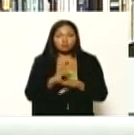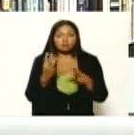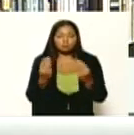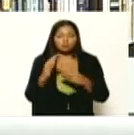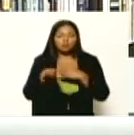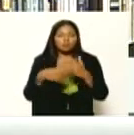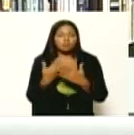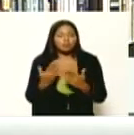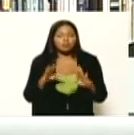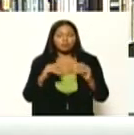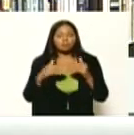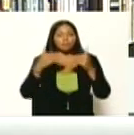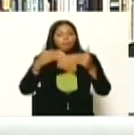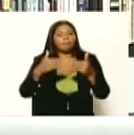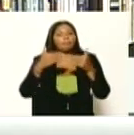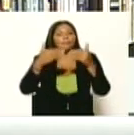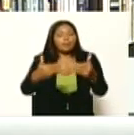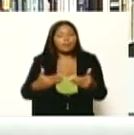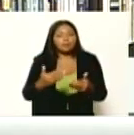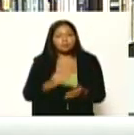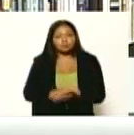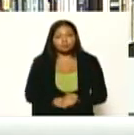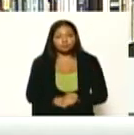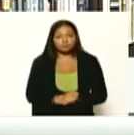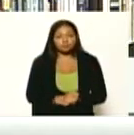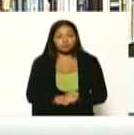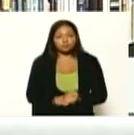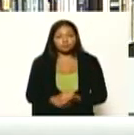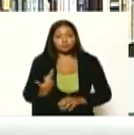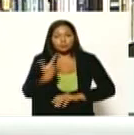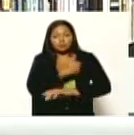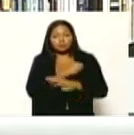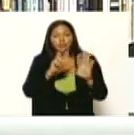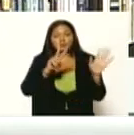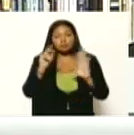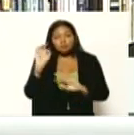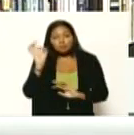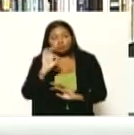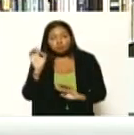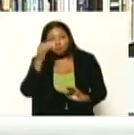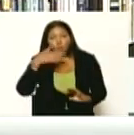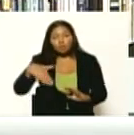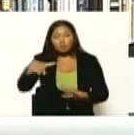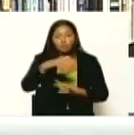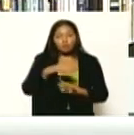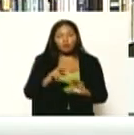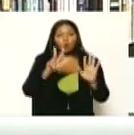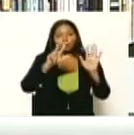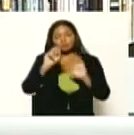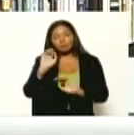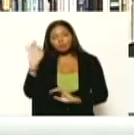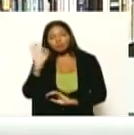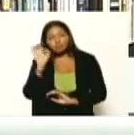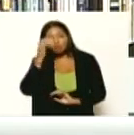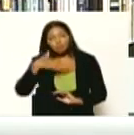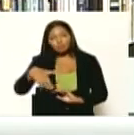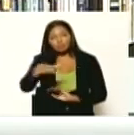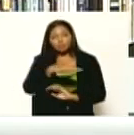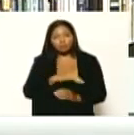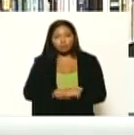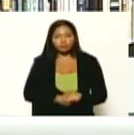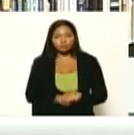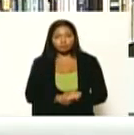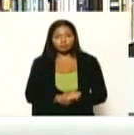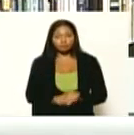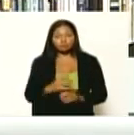que más adelante, habiendo vacunado el 70% de la población, 80% de la población,